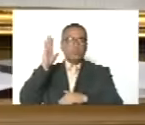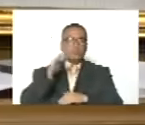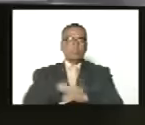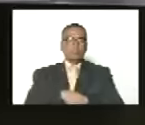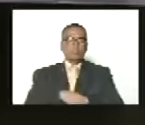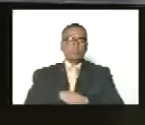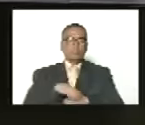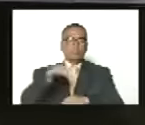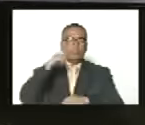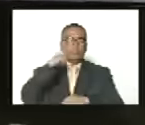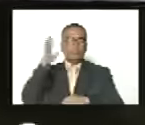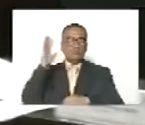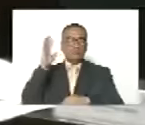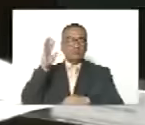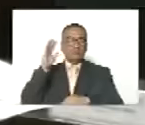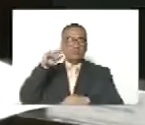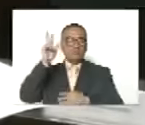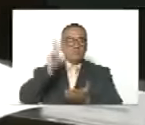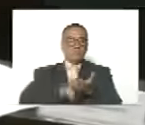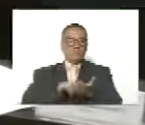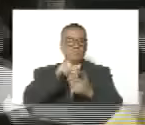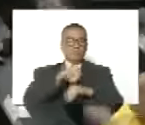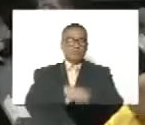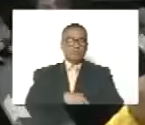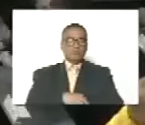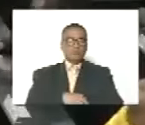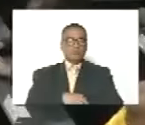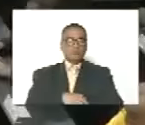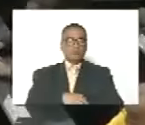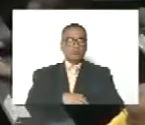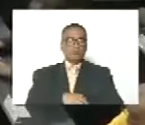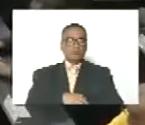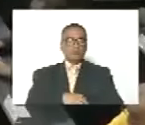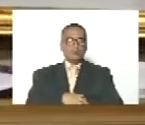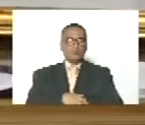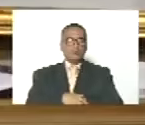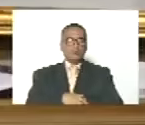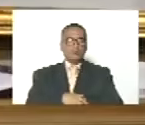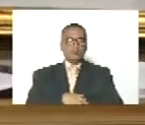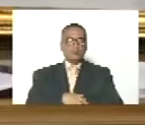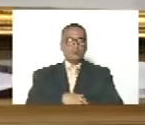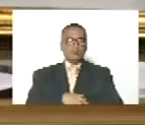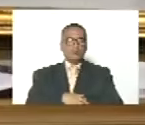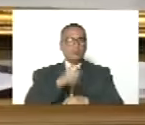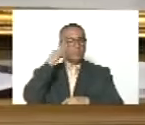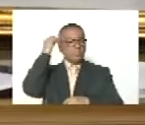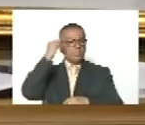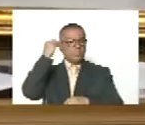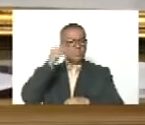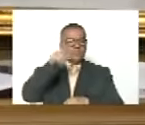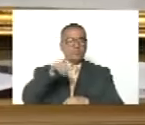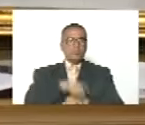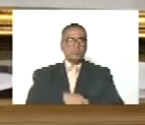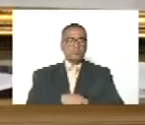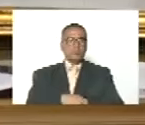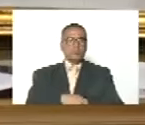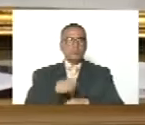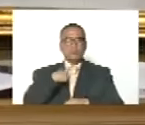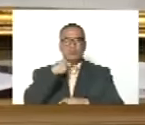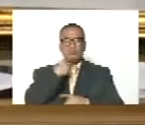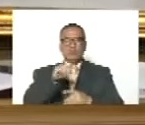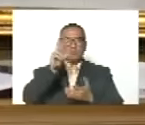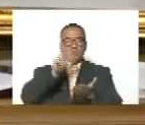costumbre. Queda aprobado por unanimidad. En consecuencia, se